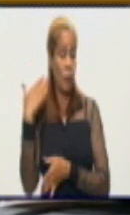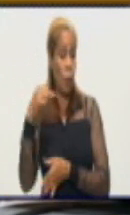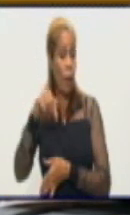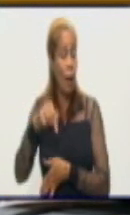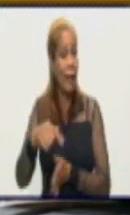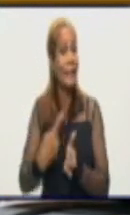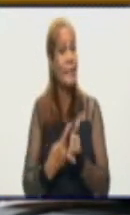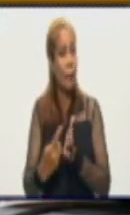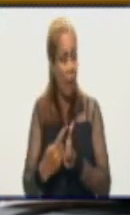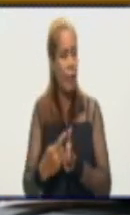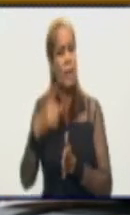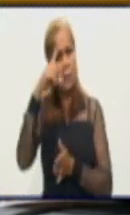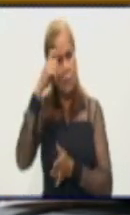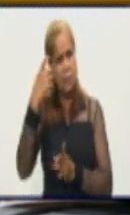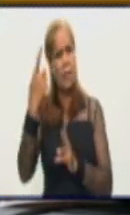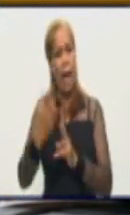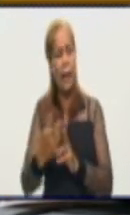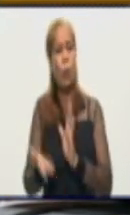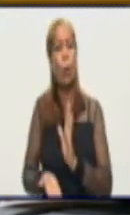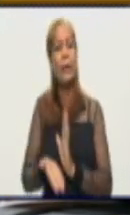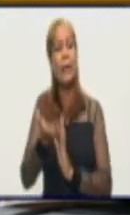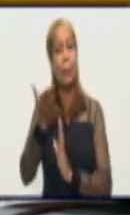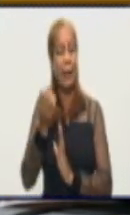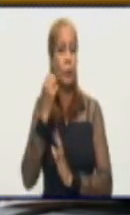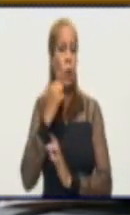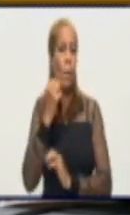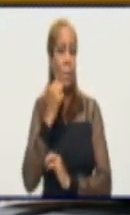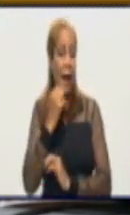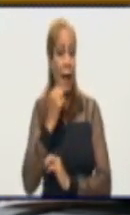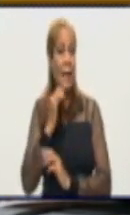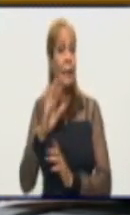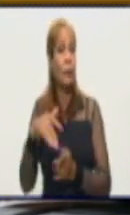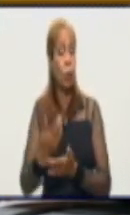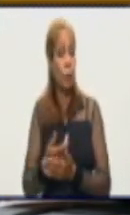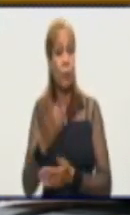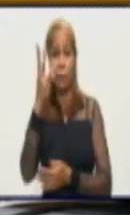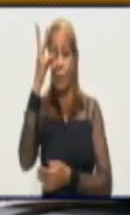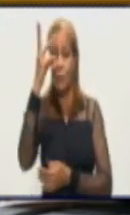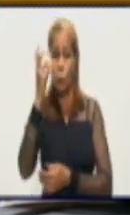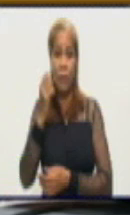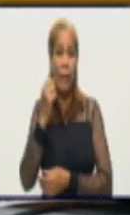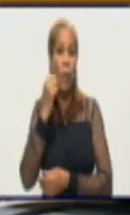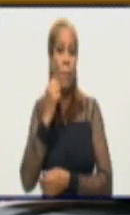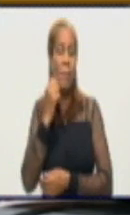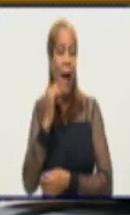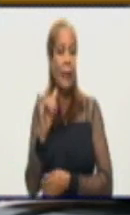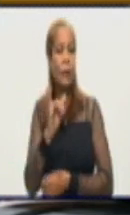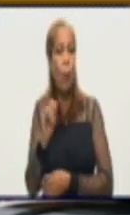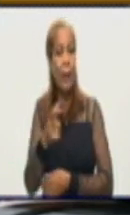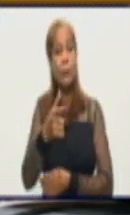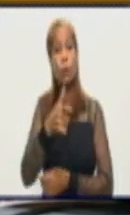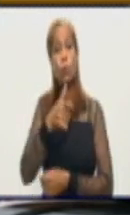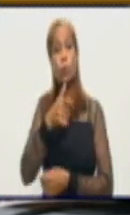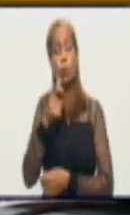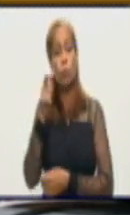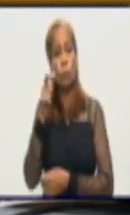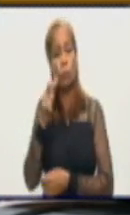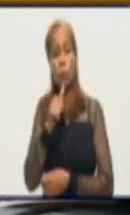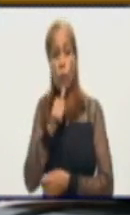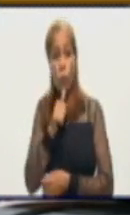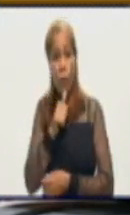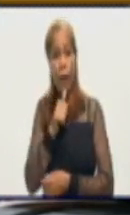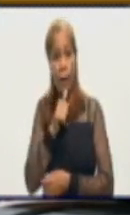existe un incremento notable de los casos. Se alcanza un nuevo récord negativo de casos sospechosos. Ayer cerró nuestra jornada